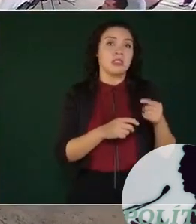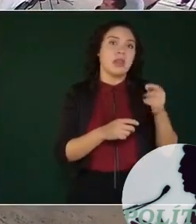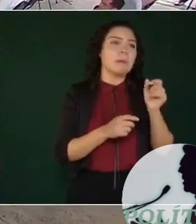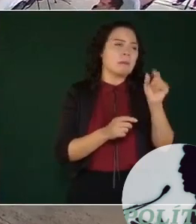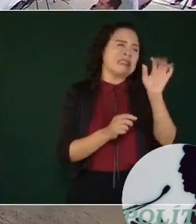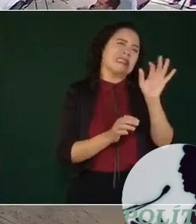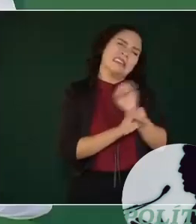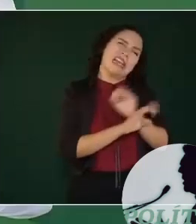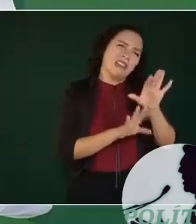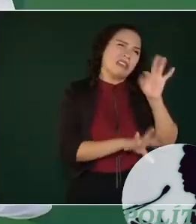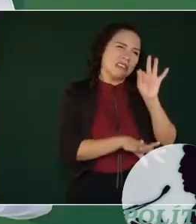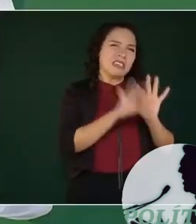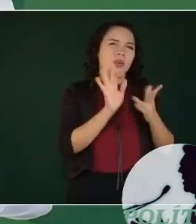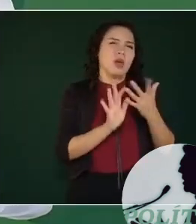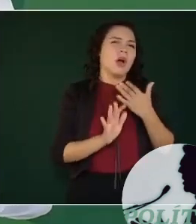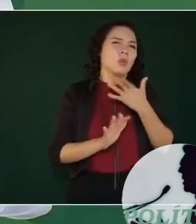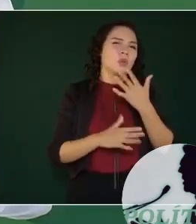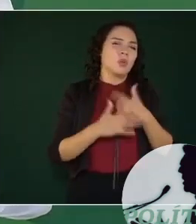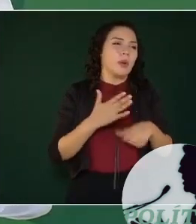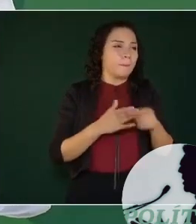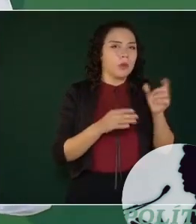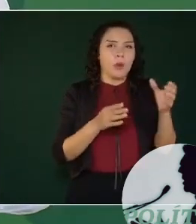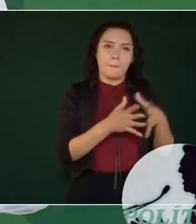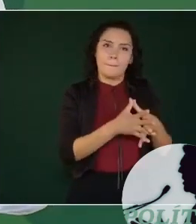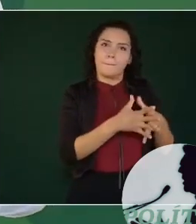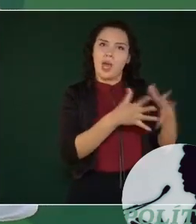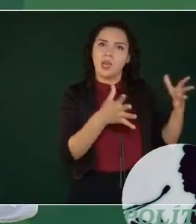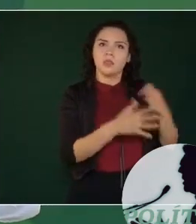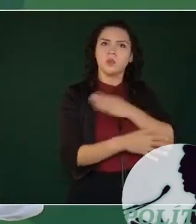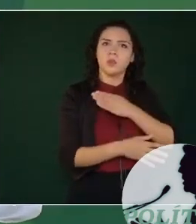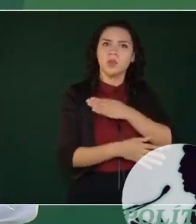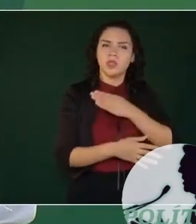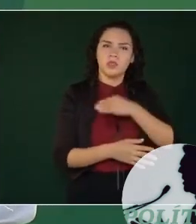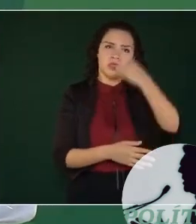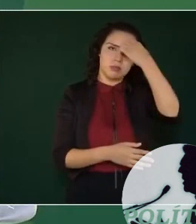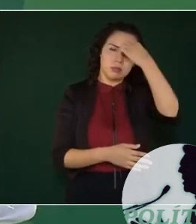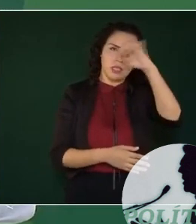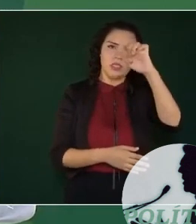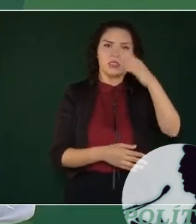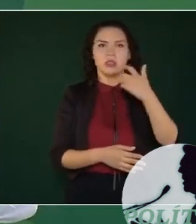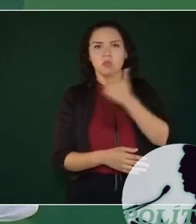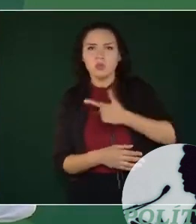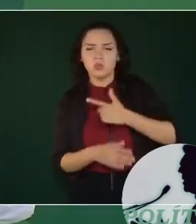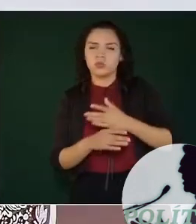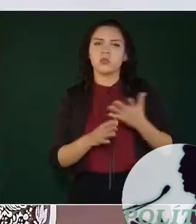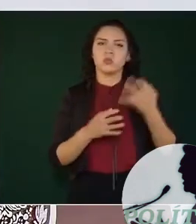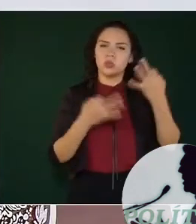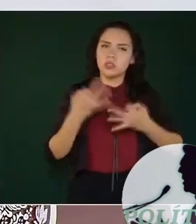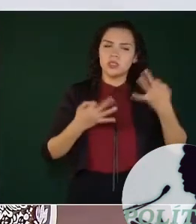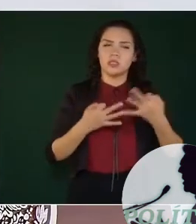elementos de las Fuerzas Armadas, y que además son castigados porque no hay